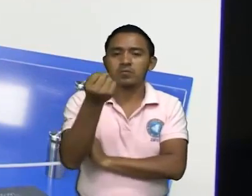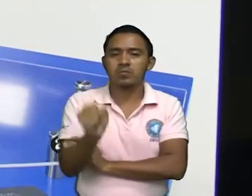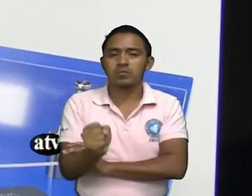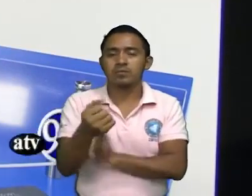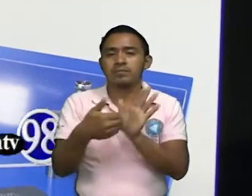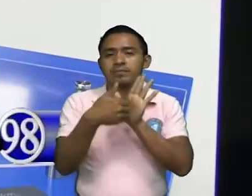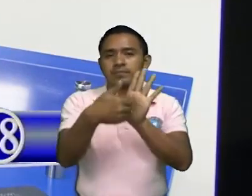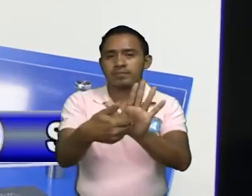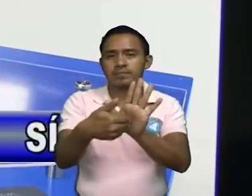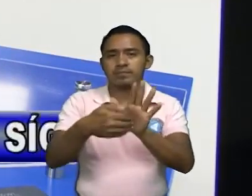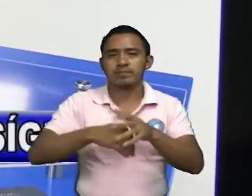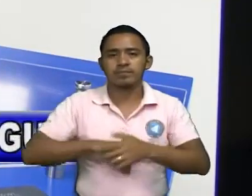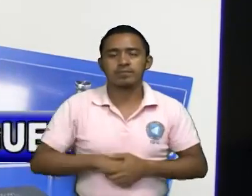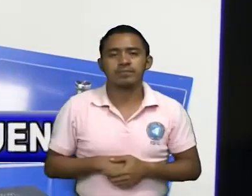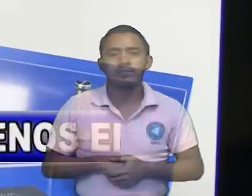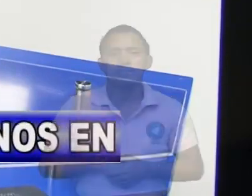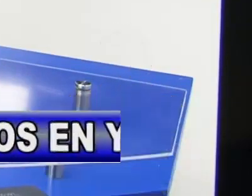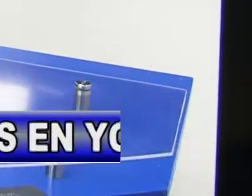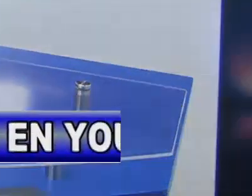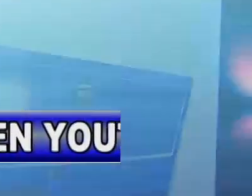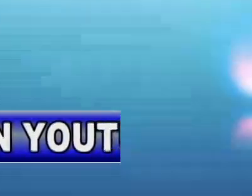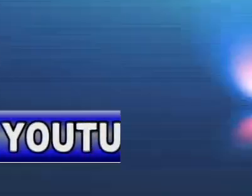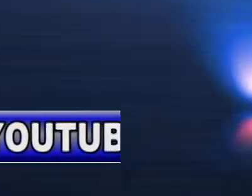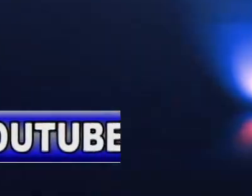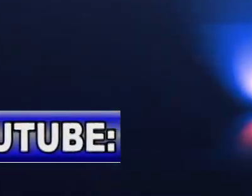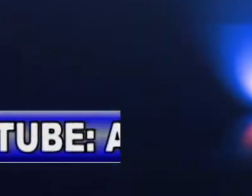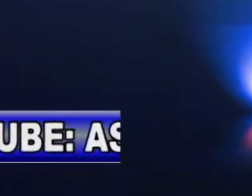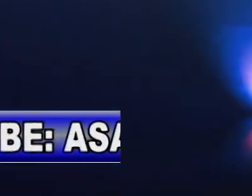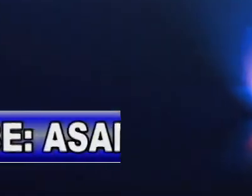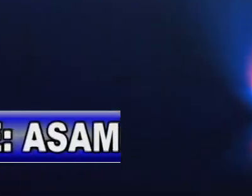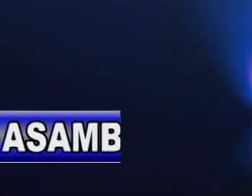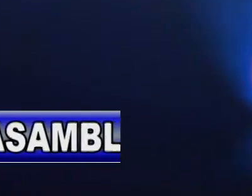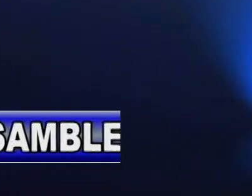se los presentamos a continuación.